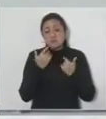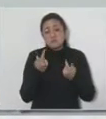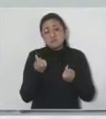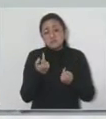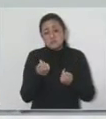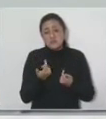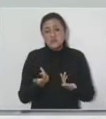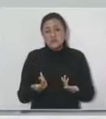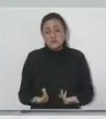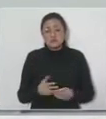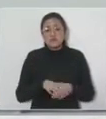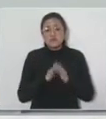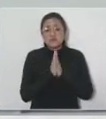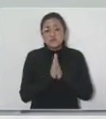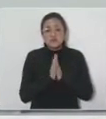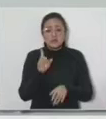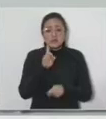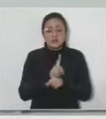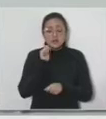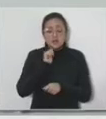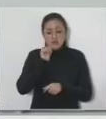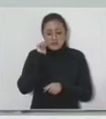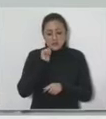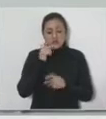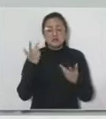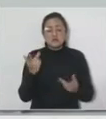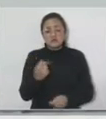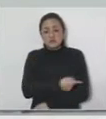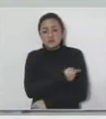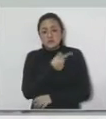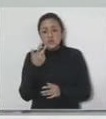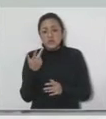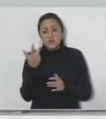la afluencia. El día de ayer aplicamos